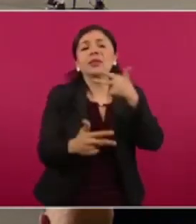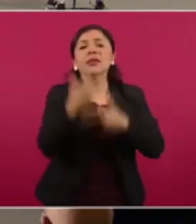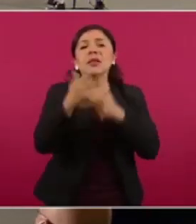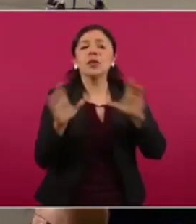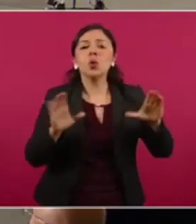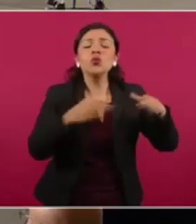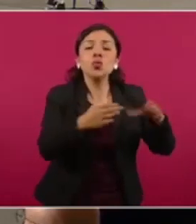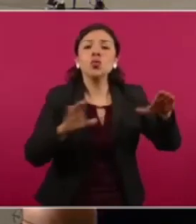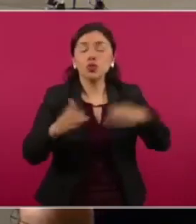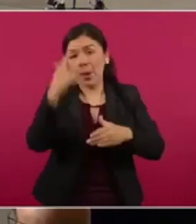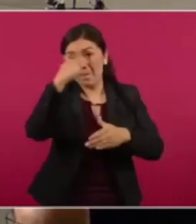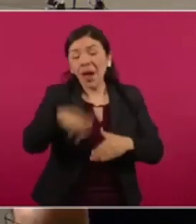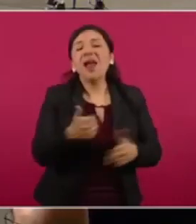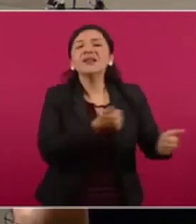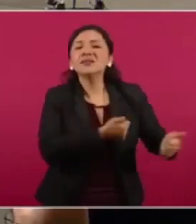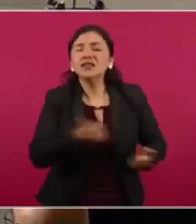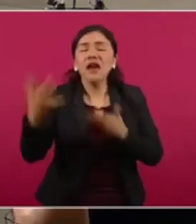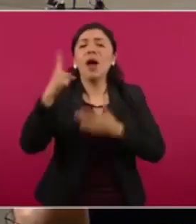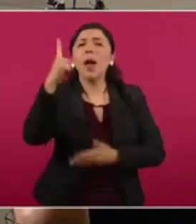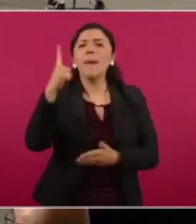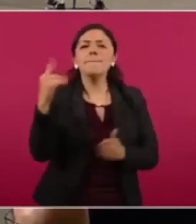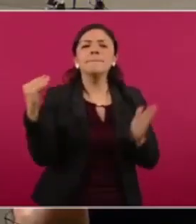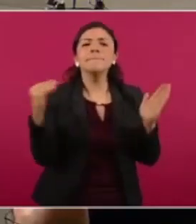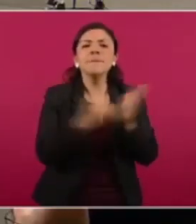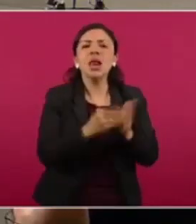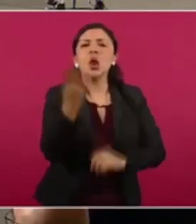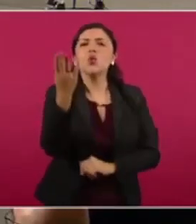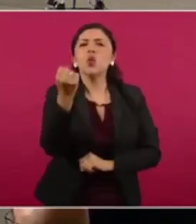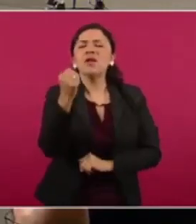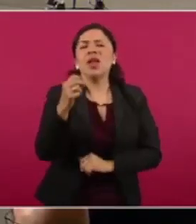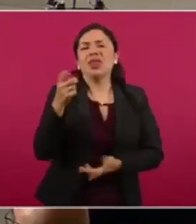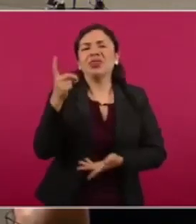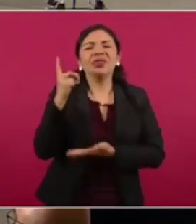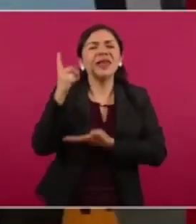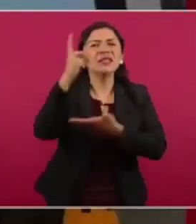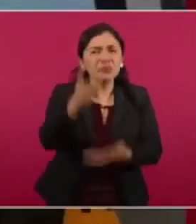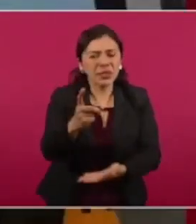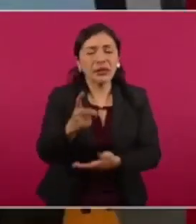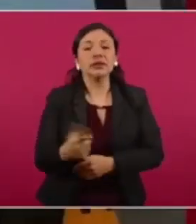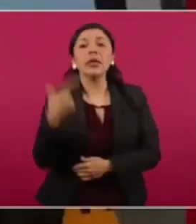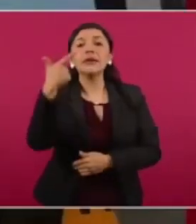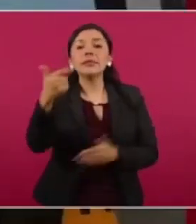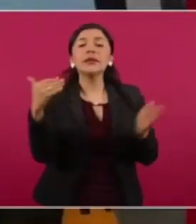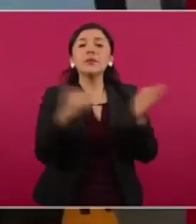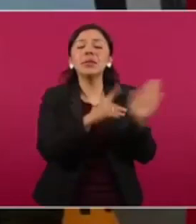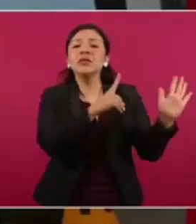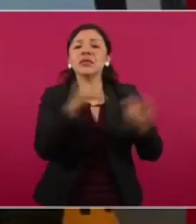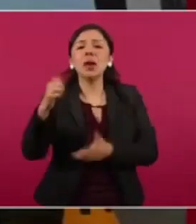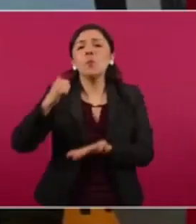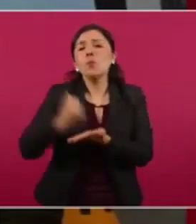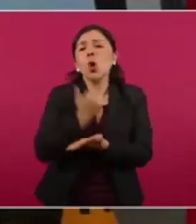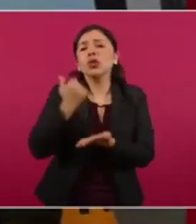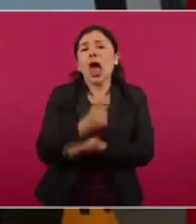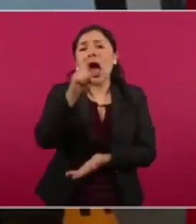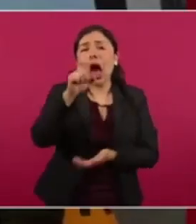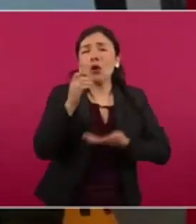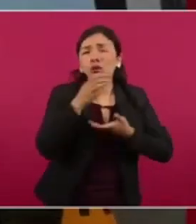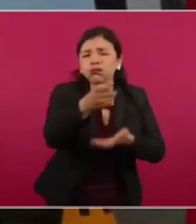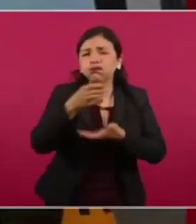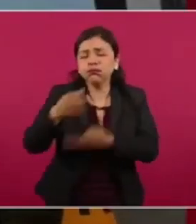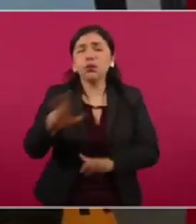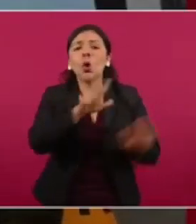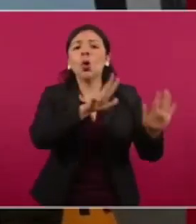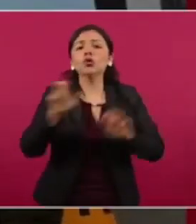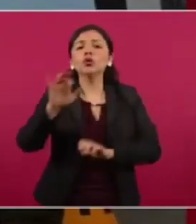para llevar 1,009 despensas, 7,100 botellas de agua,